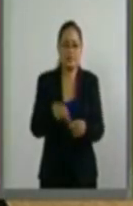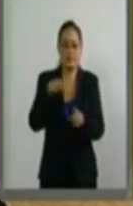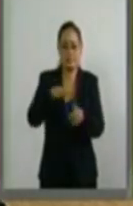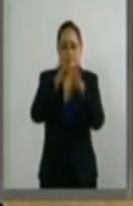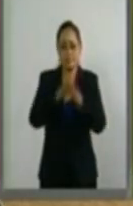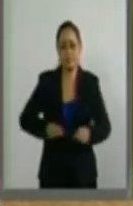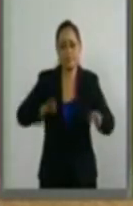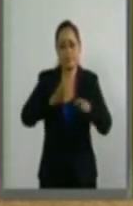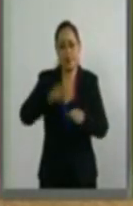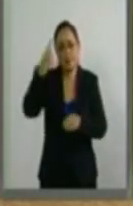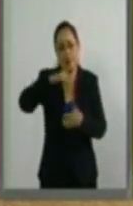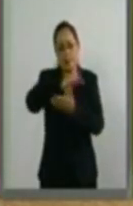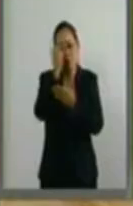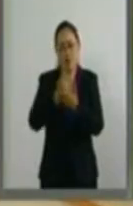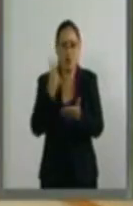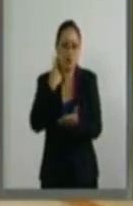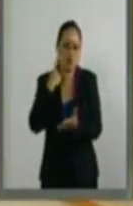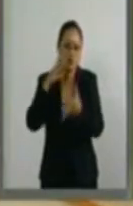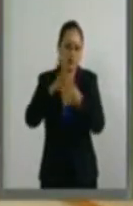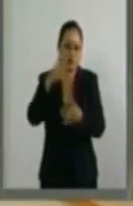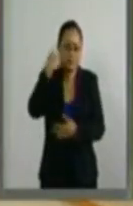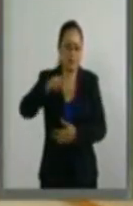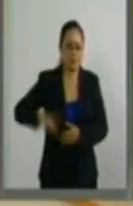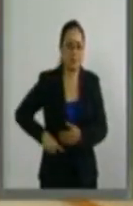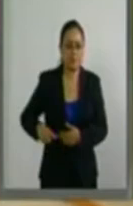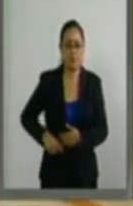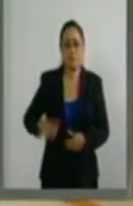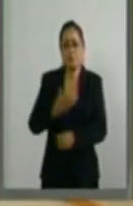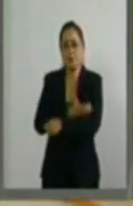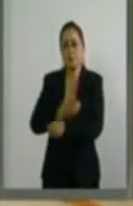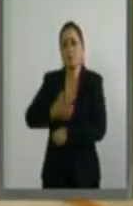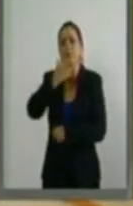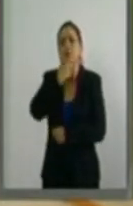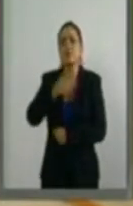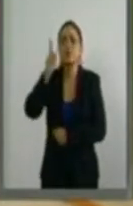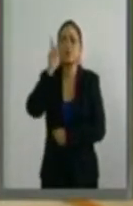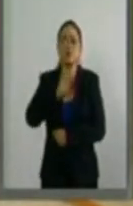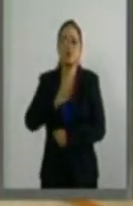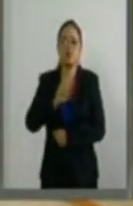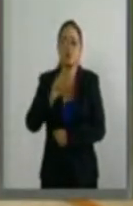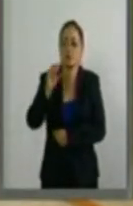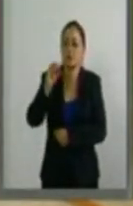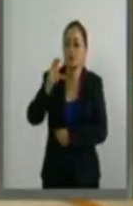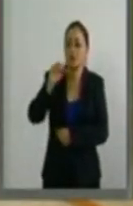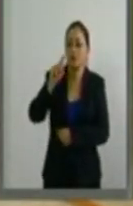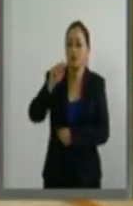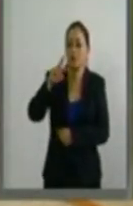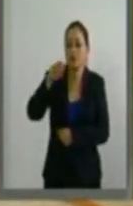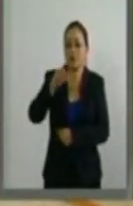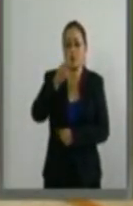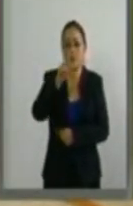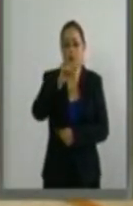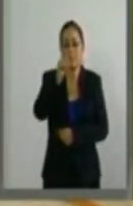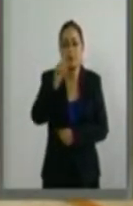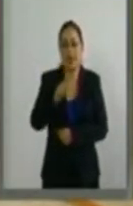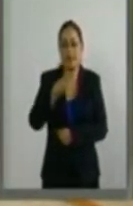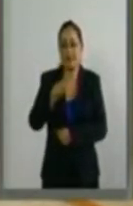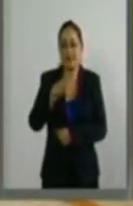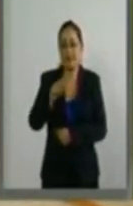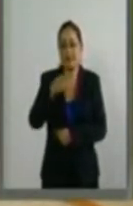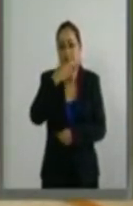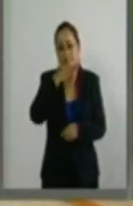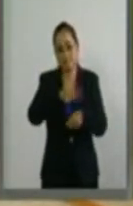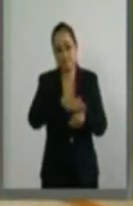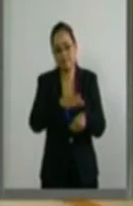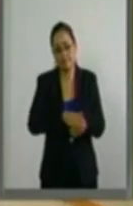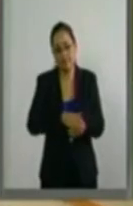política de Estado. Compañeras y compañeros, Octavio Paz nos recordó que